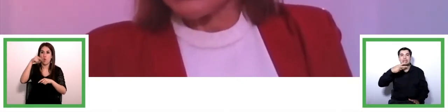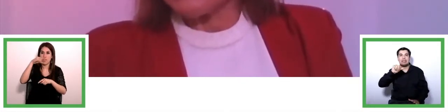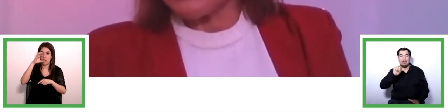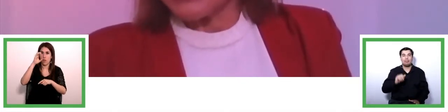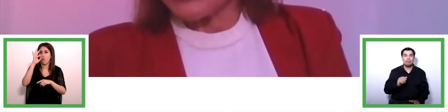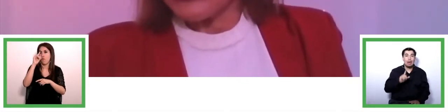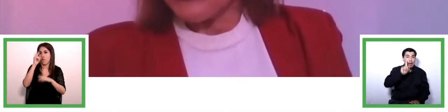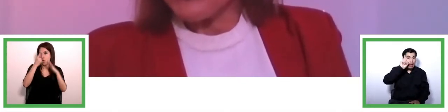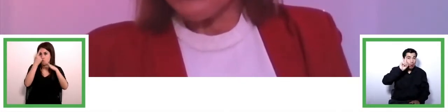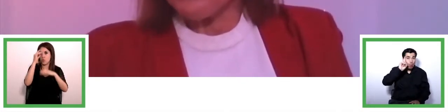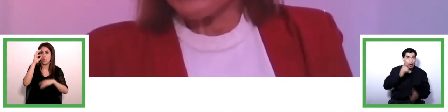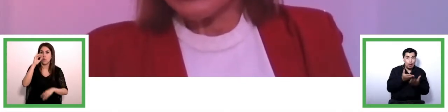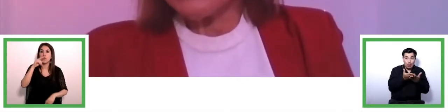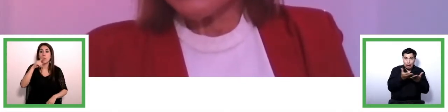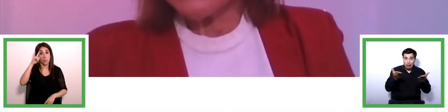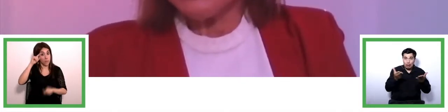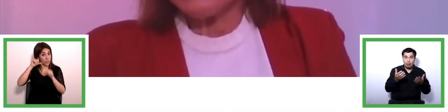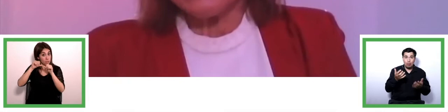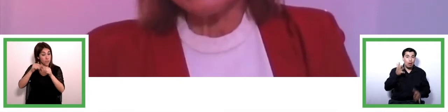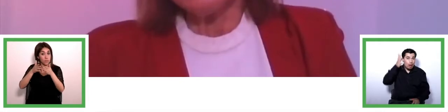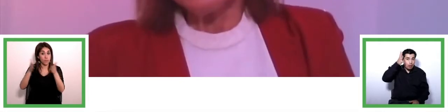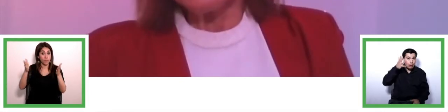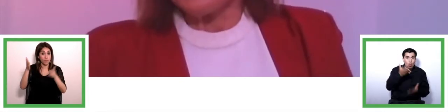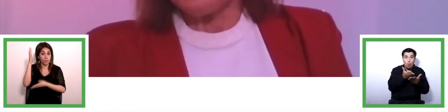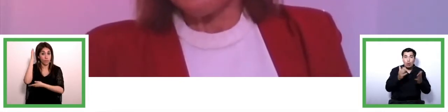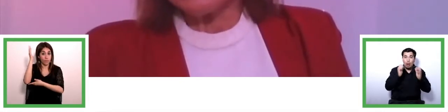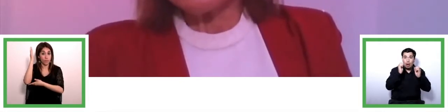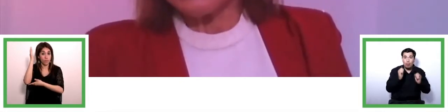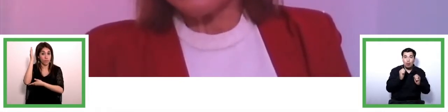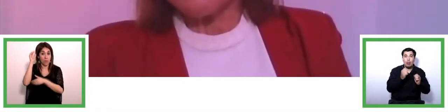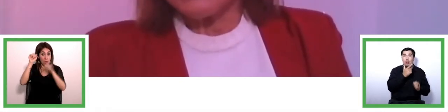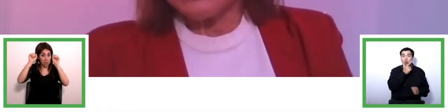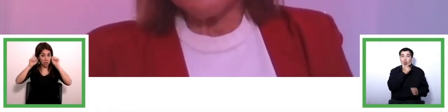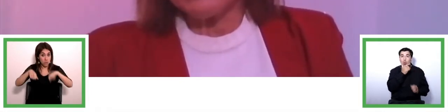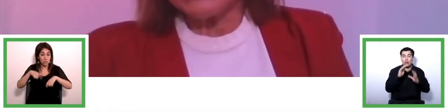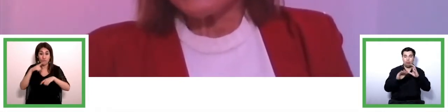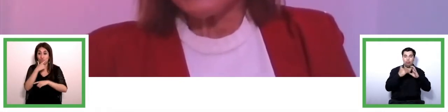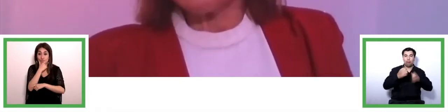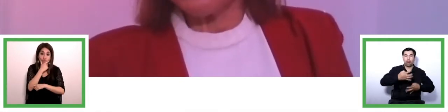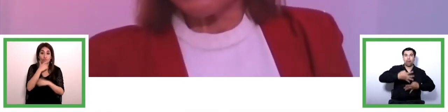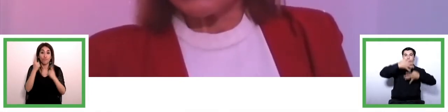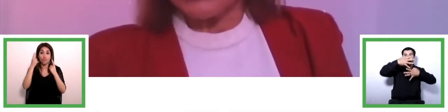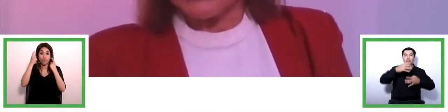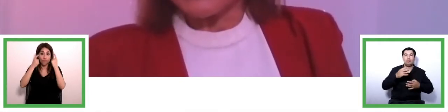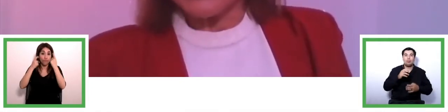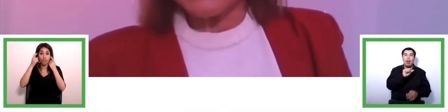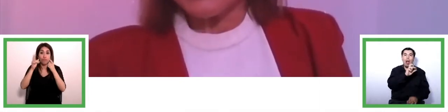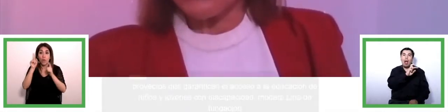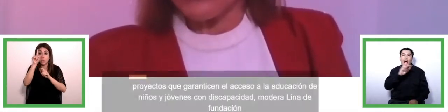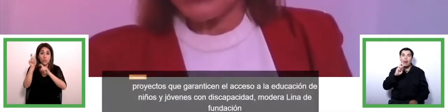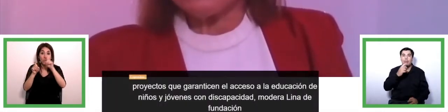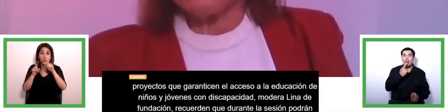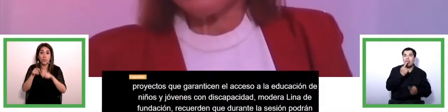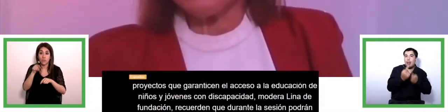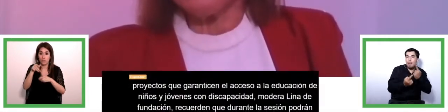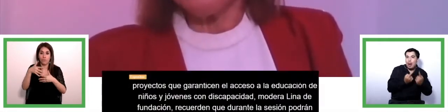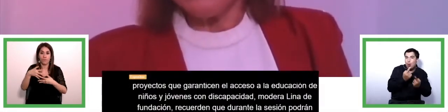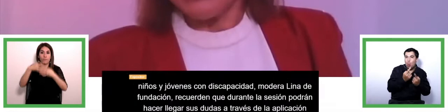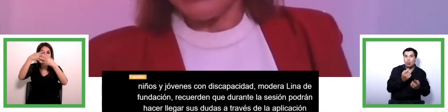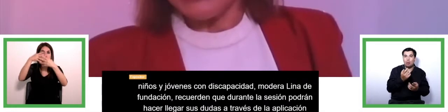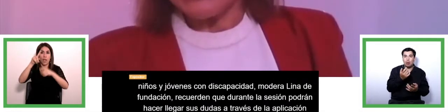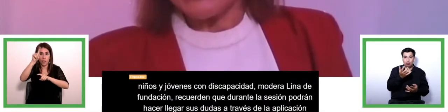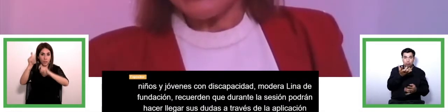Recuerden que durante la sesión podrán hacer llegar sus dudas a través de la aplicación de preguntas que